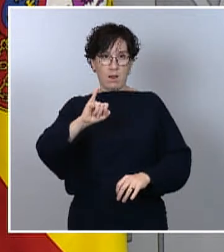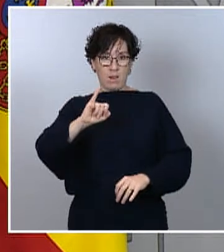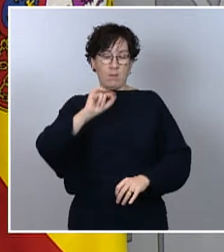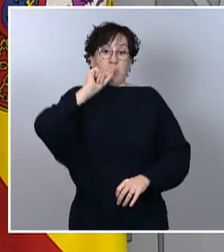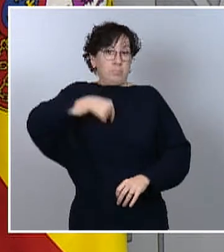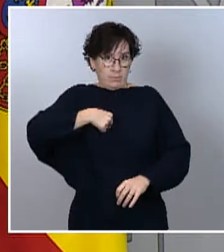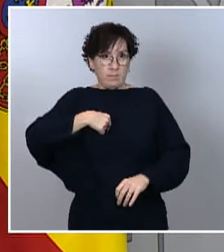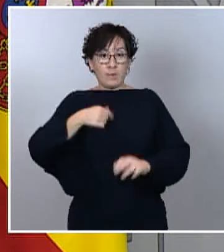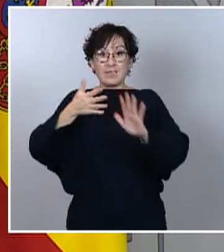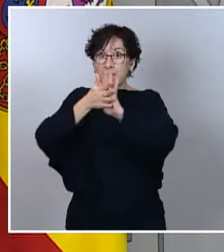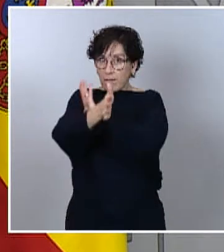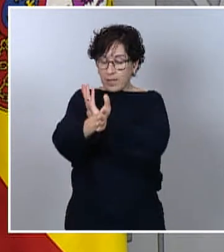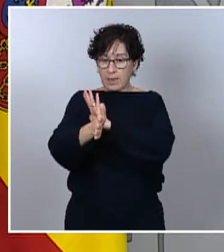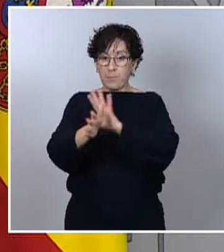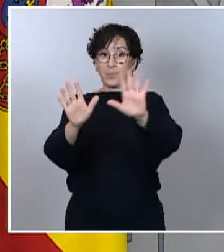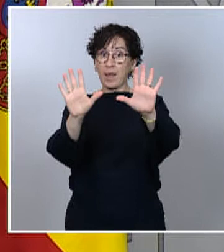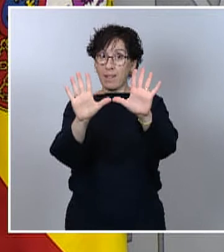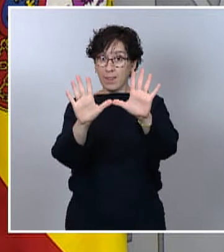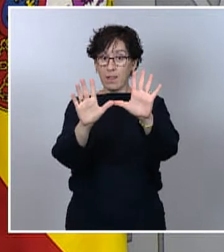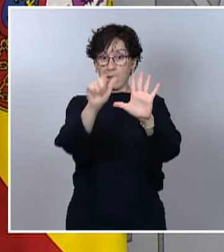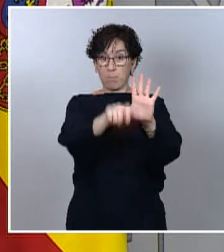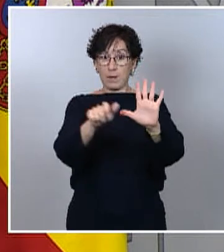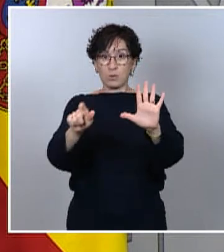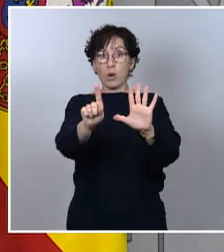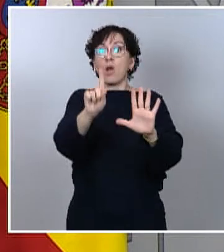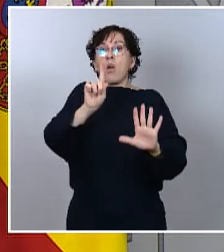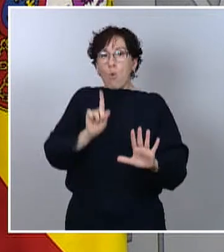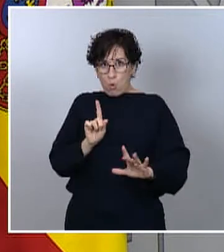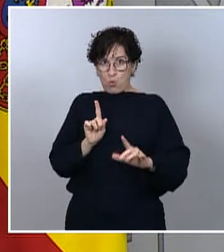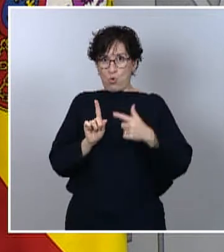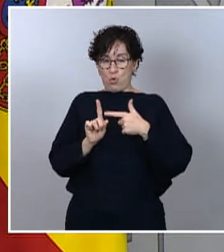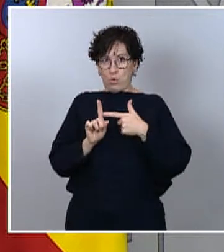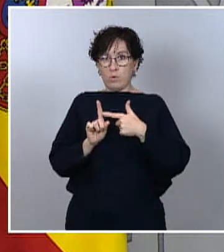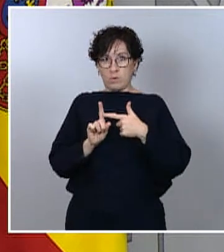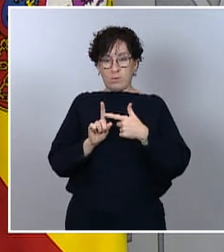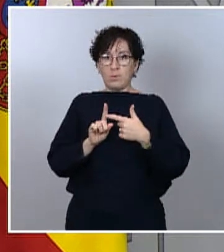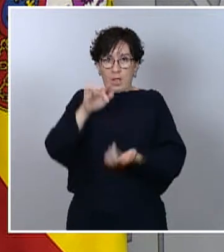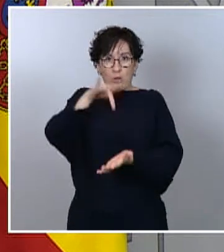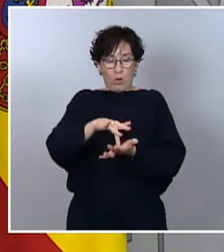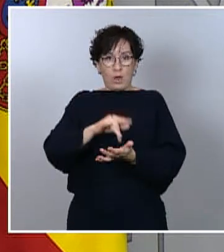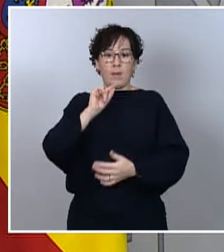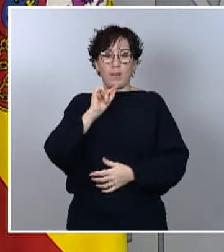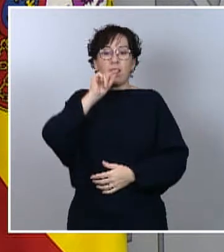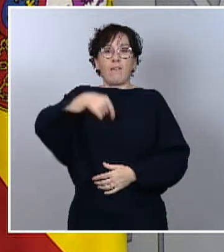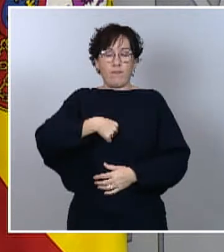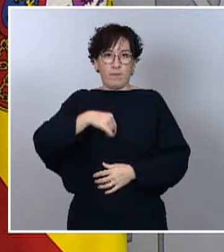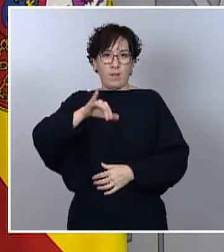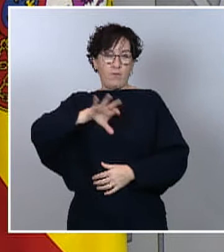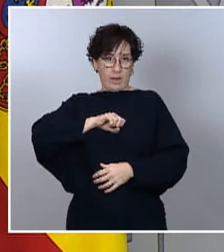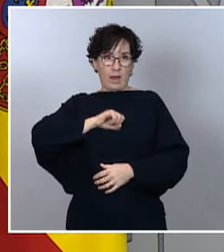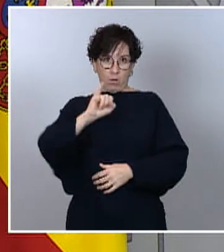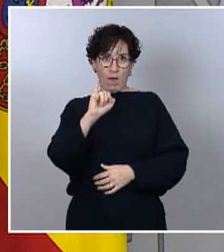de cada 10 personas que viven en España sería el porcentaje que se